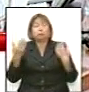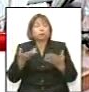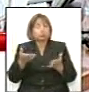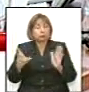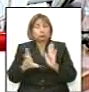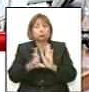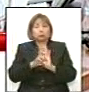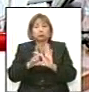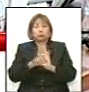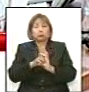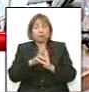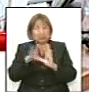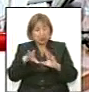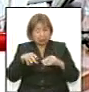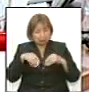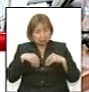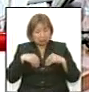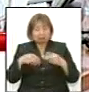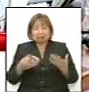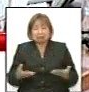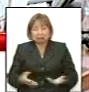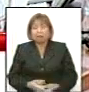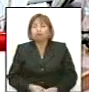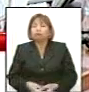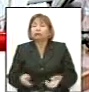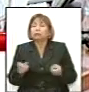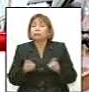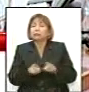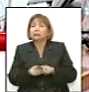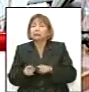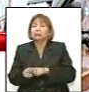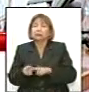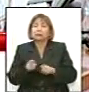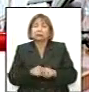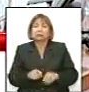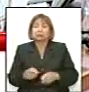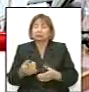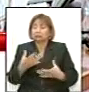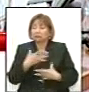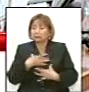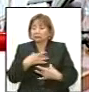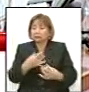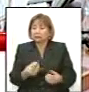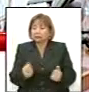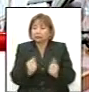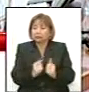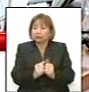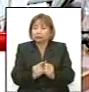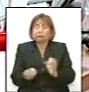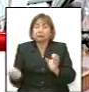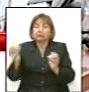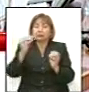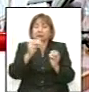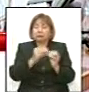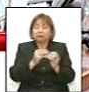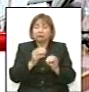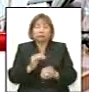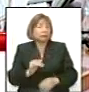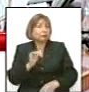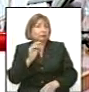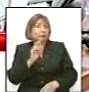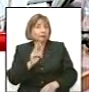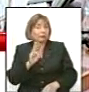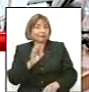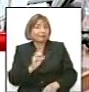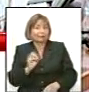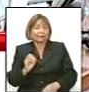ley la declaratoria como interés nacional, todas las actividades que impulse la Comisión Multisectorial al Bicentenario de